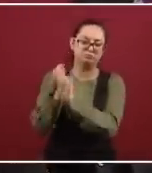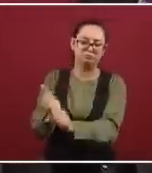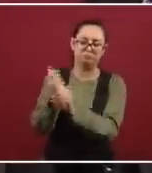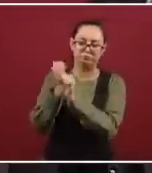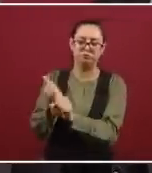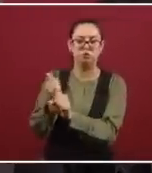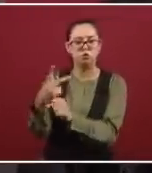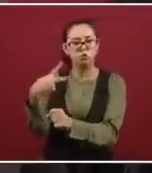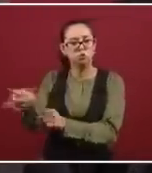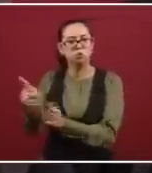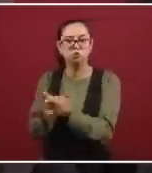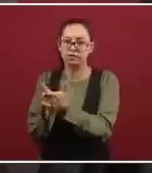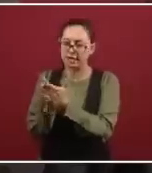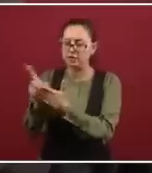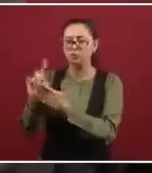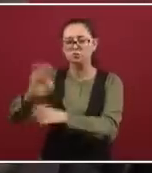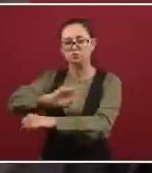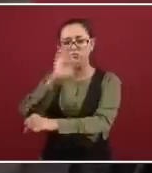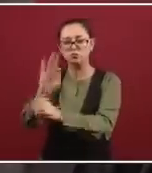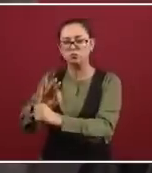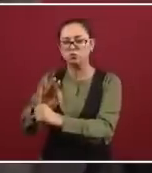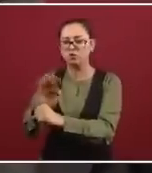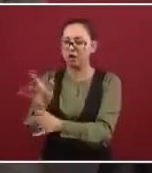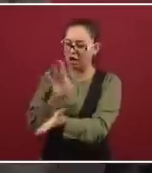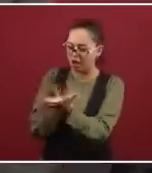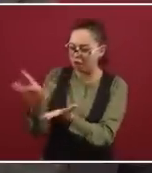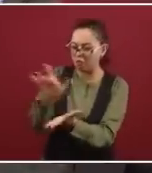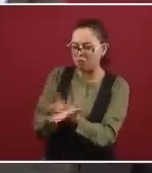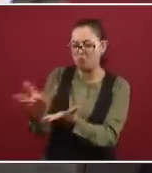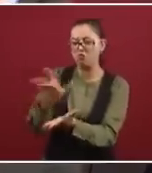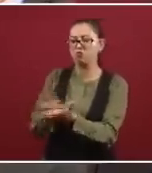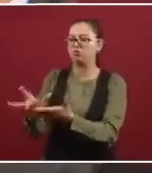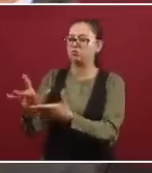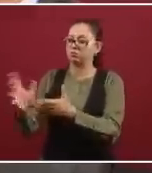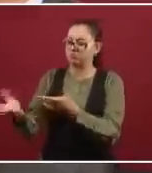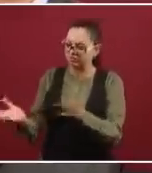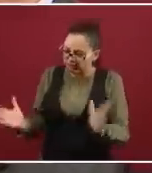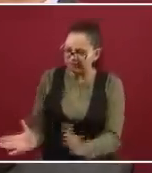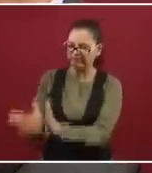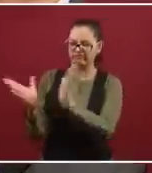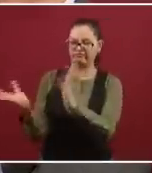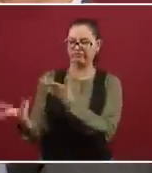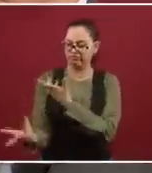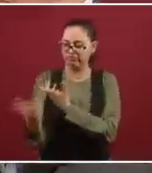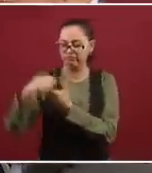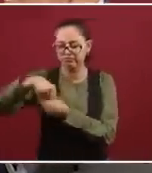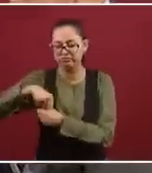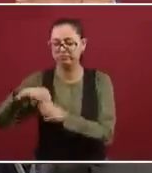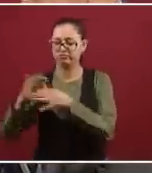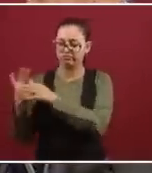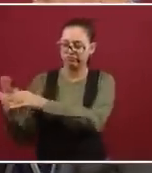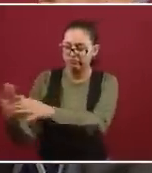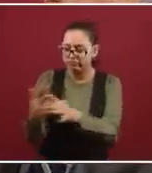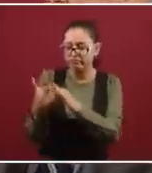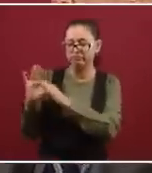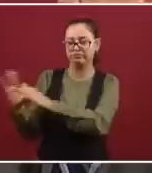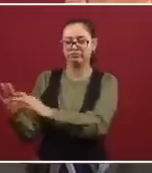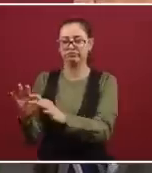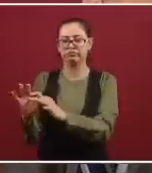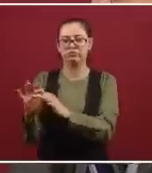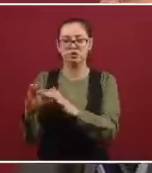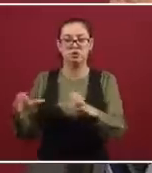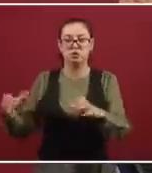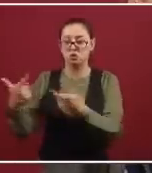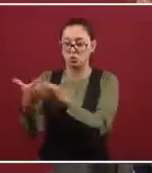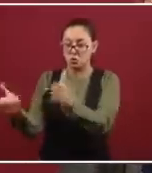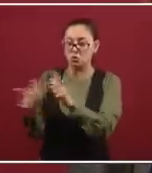de derechos de protección, de apoyo, de inclusión, de vinculación, y una población que